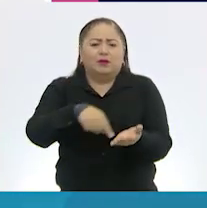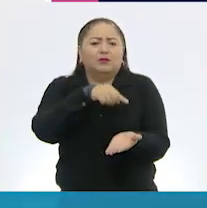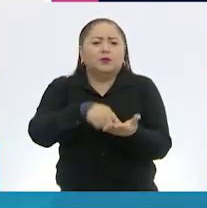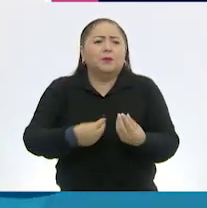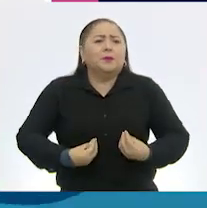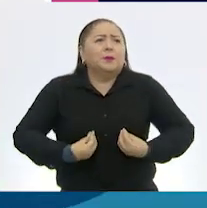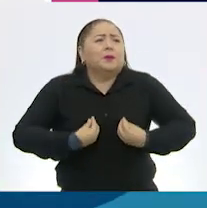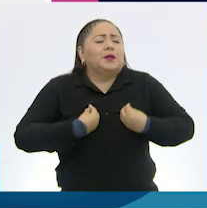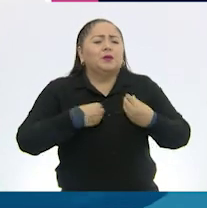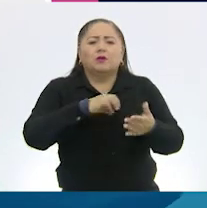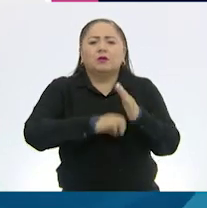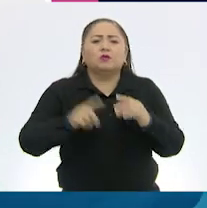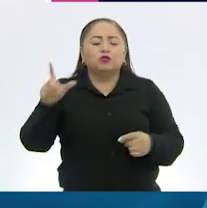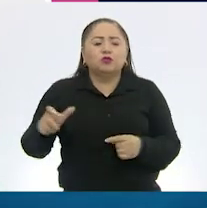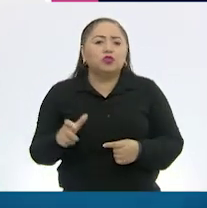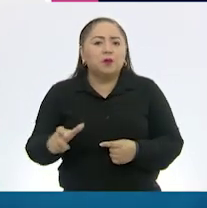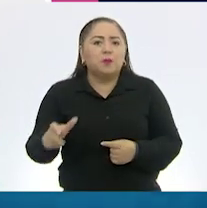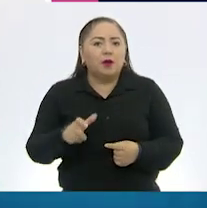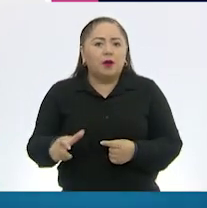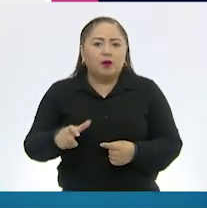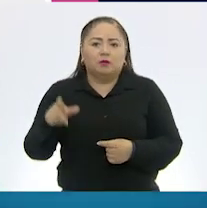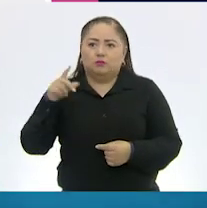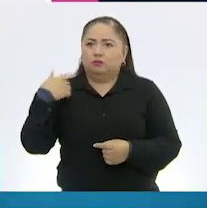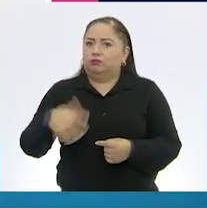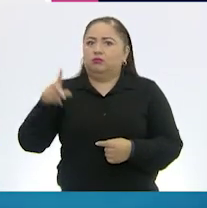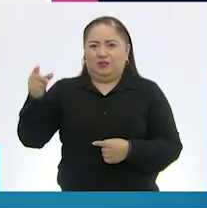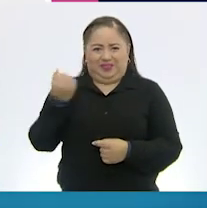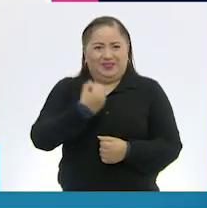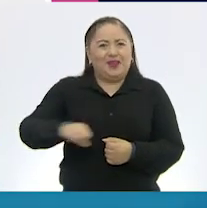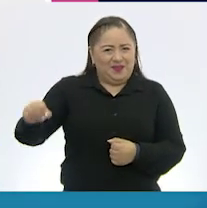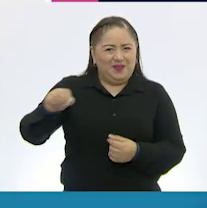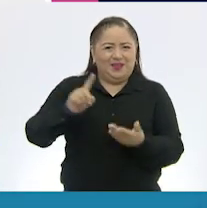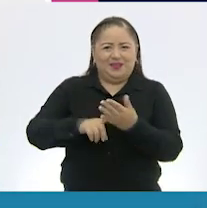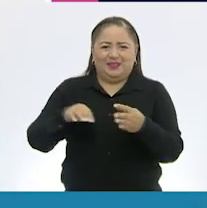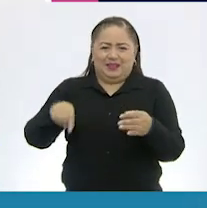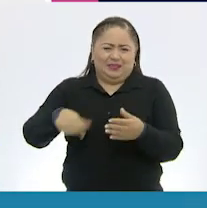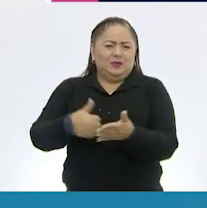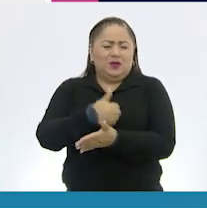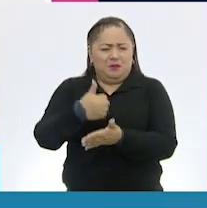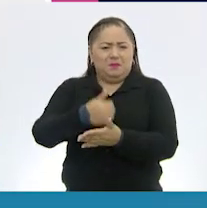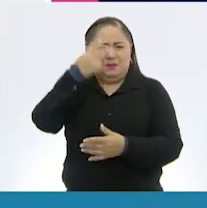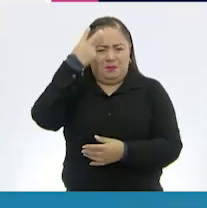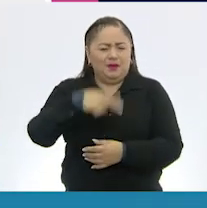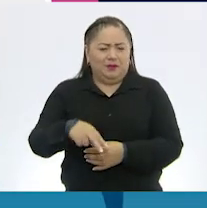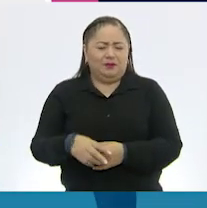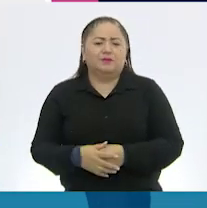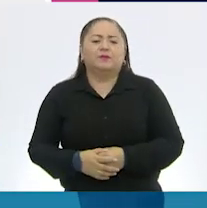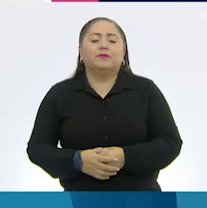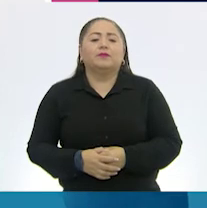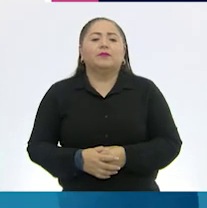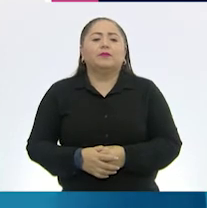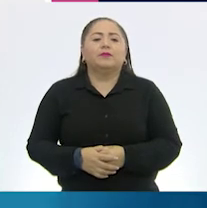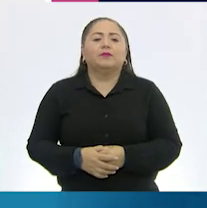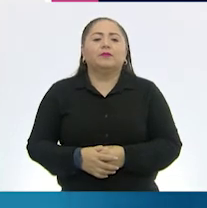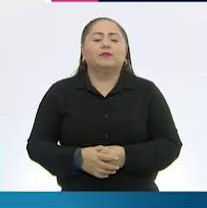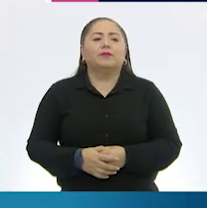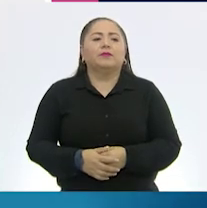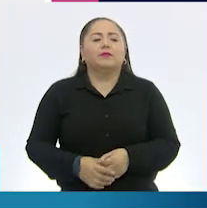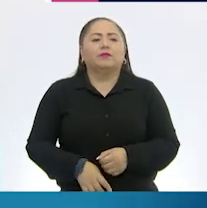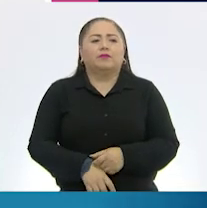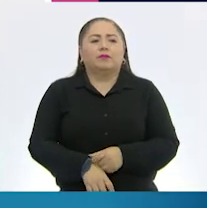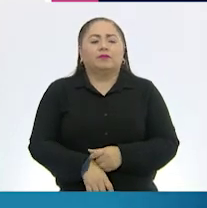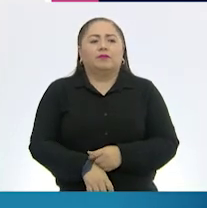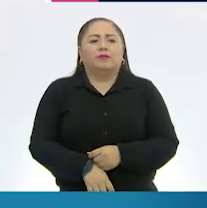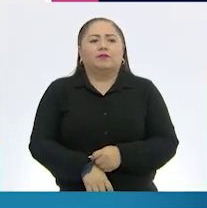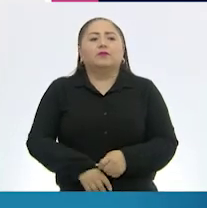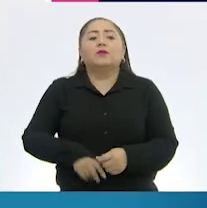vive. Vive, por ejemplo, en Xochimilco, es un lugar muy famoso cerca de la Ciudad de México. Y bueno, pues vamos